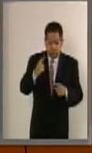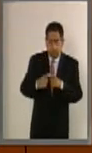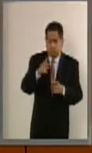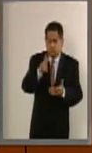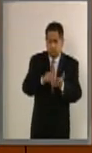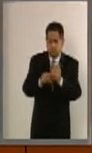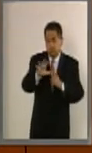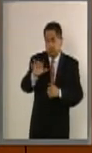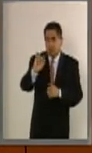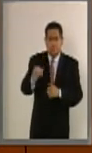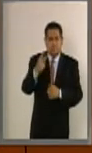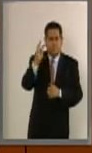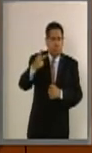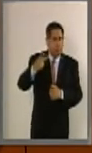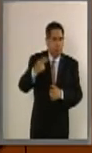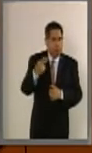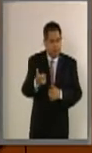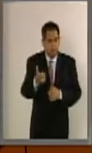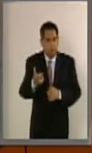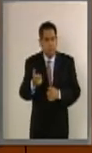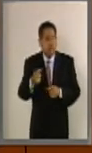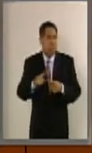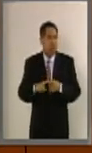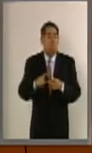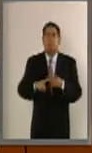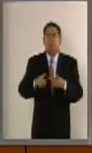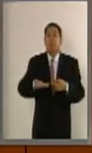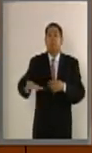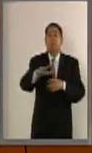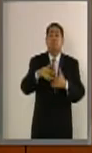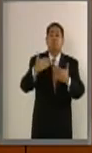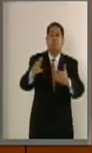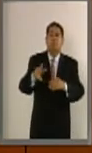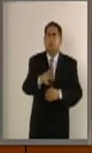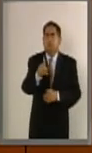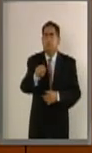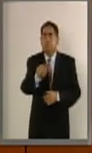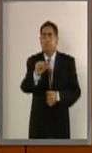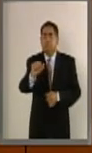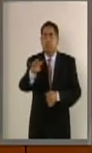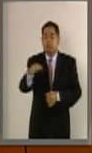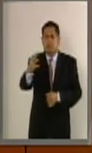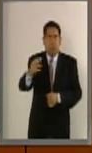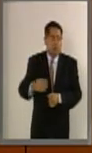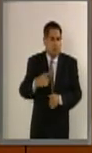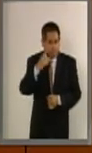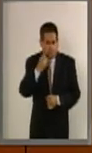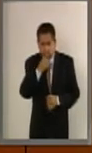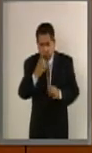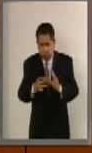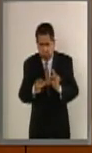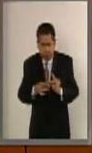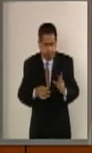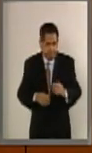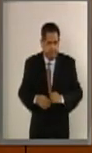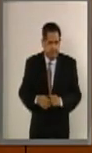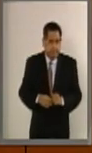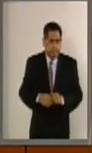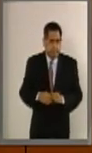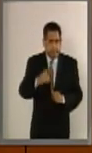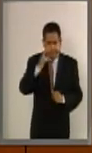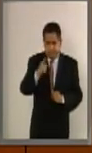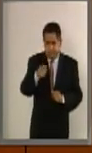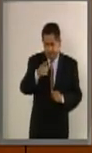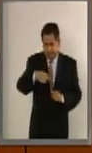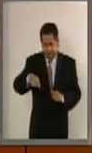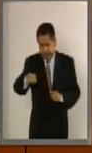2,542 pesos para la zona urbana, 1,614 para el campo. Y déjenme decirles que por debajo